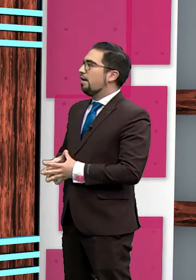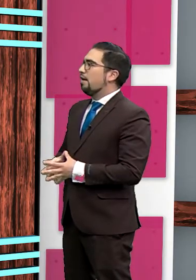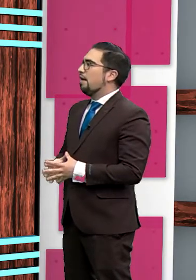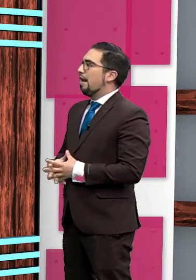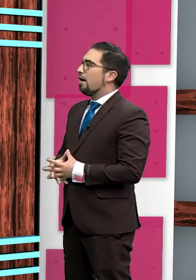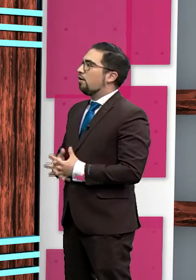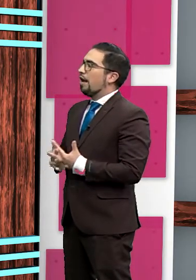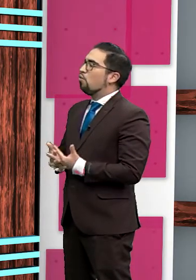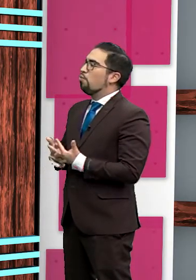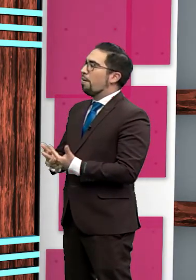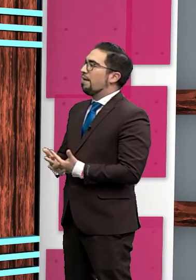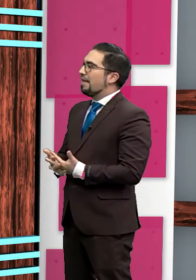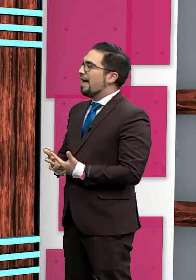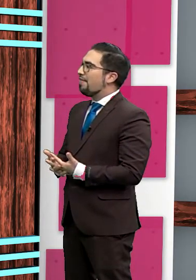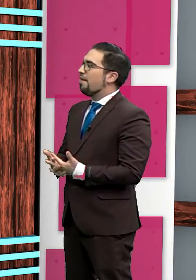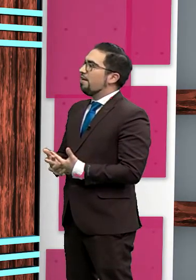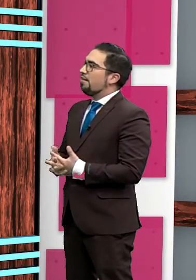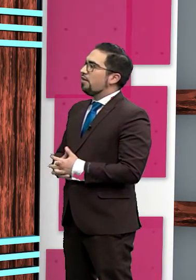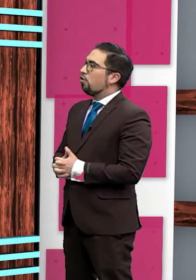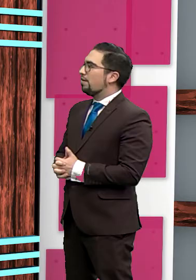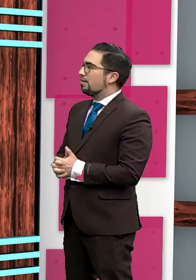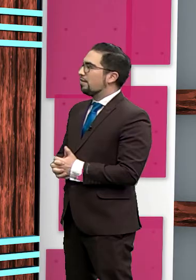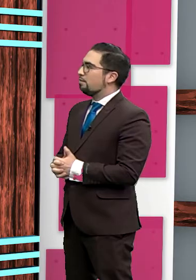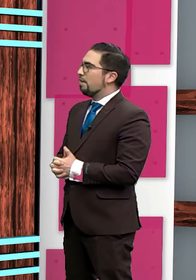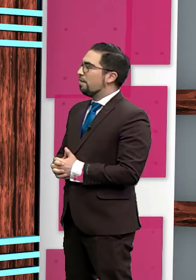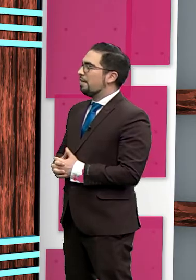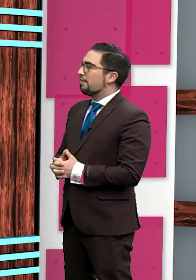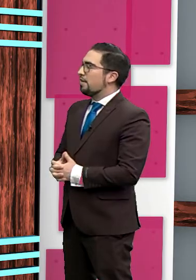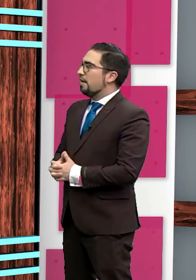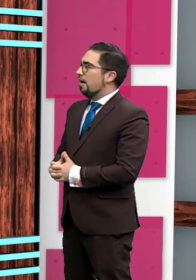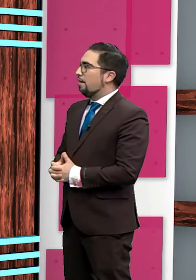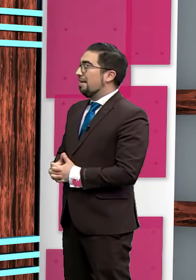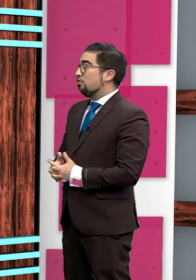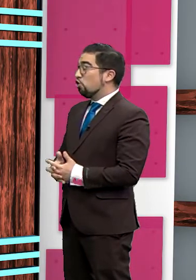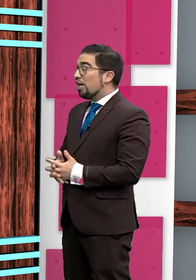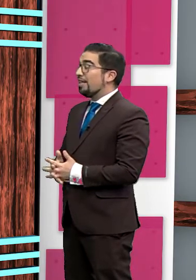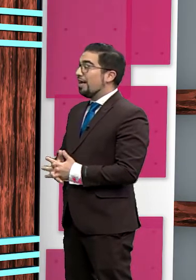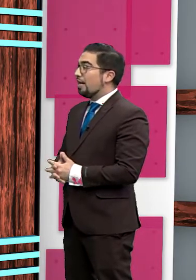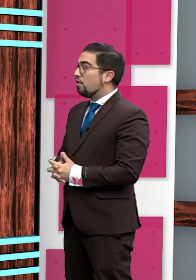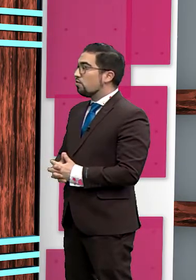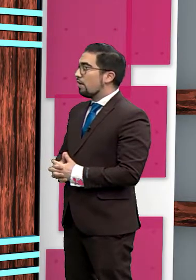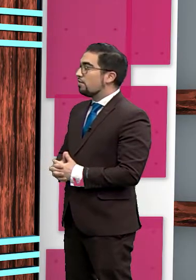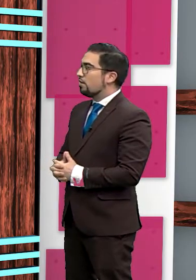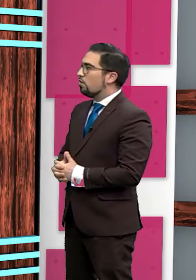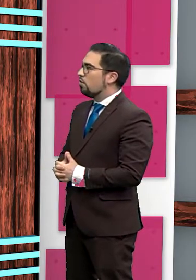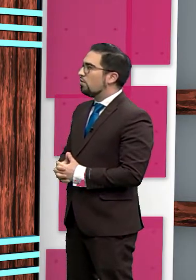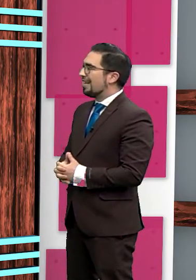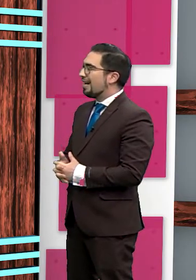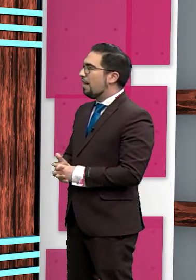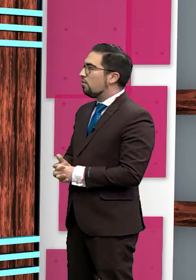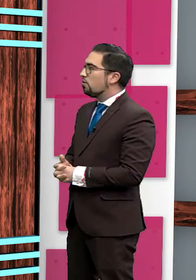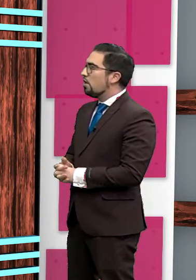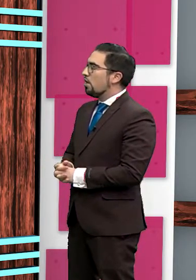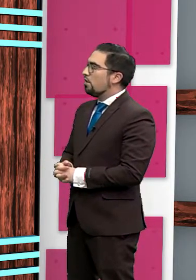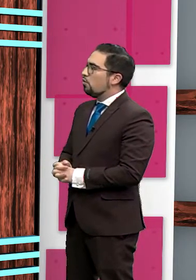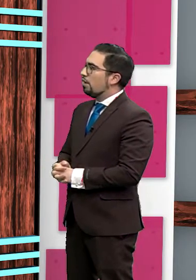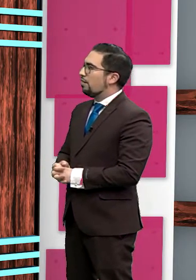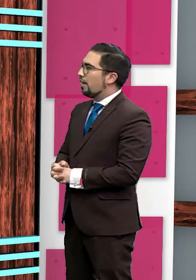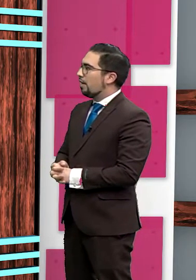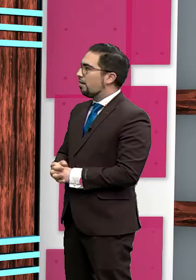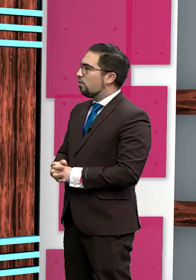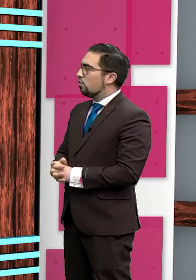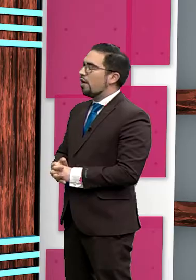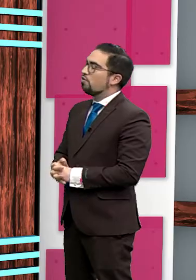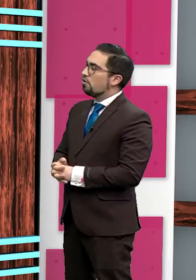caer la culpabilidad de todas estas víctimas, más de 80 niños que han sido ultrajados